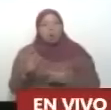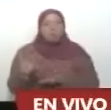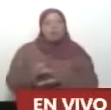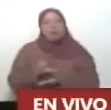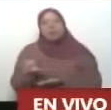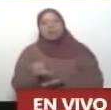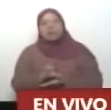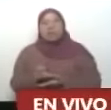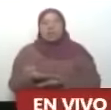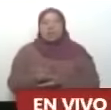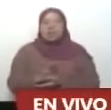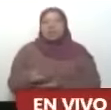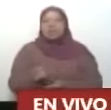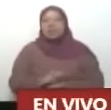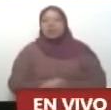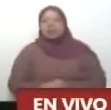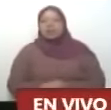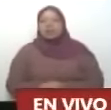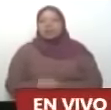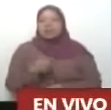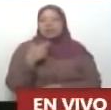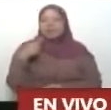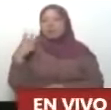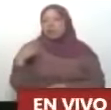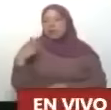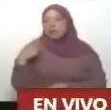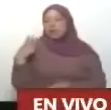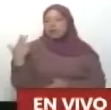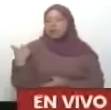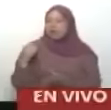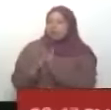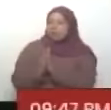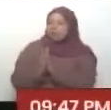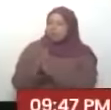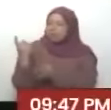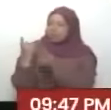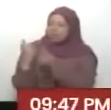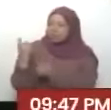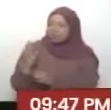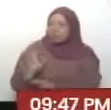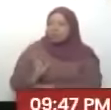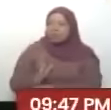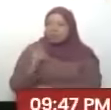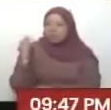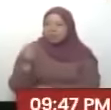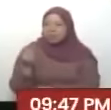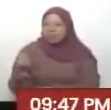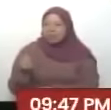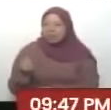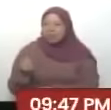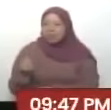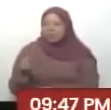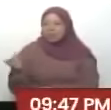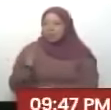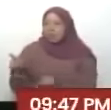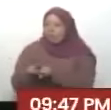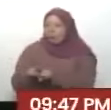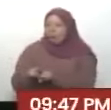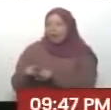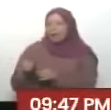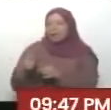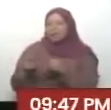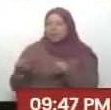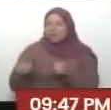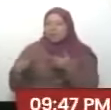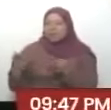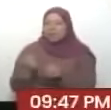conciertos maravillosos. Está muy elegante, ¿no? Este hombre, me tienes que asesorar en elegancia. Me tienes que mandar hacer unos flucecitos así, vale, de regalo.